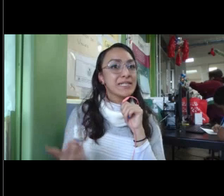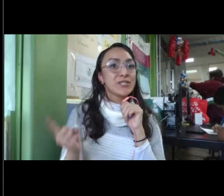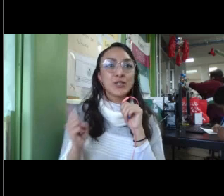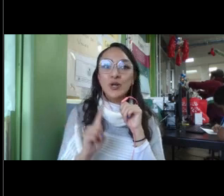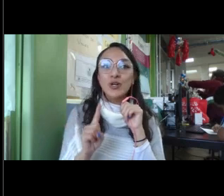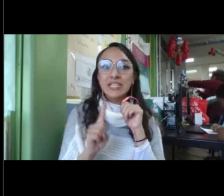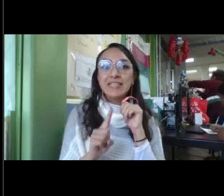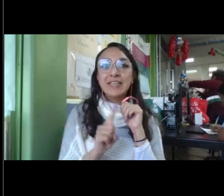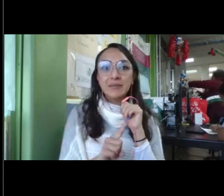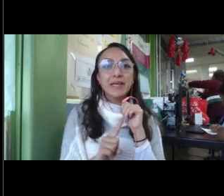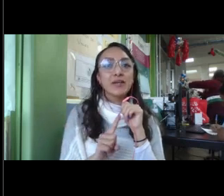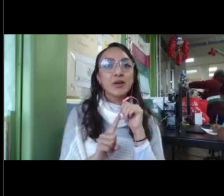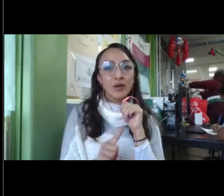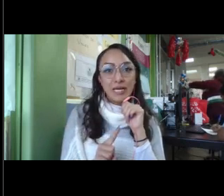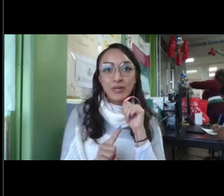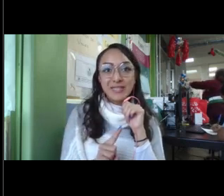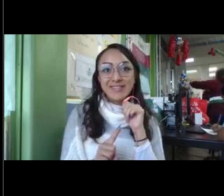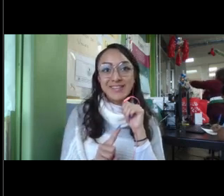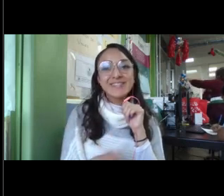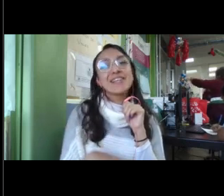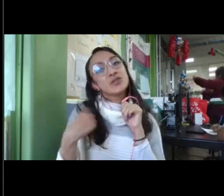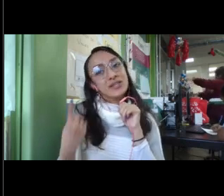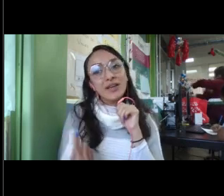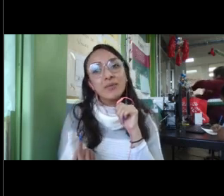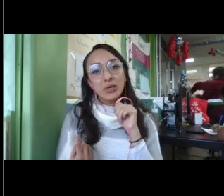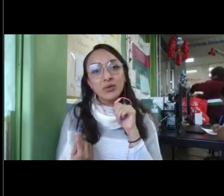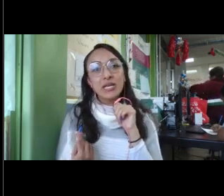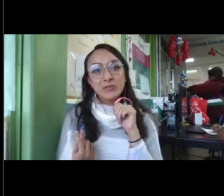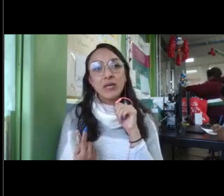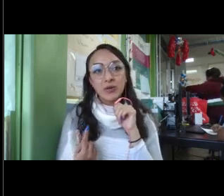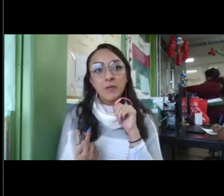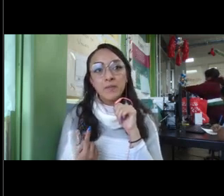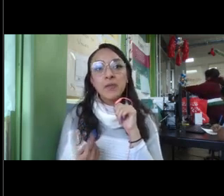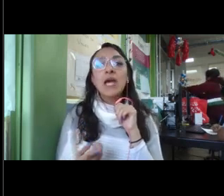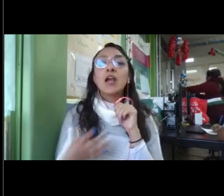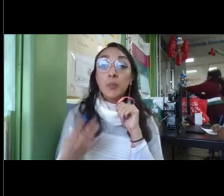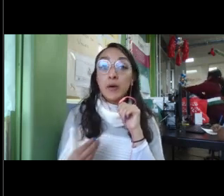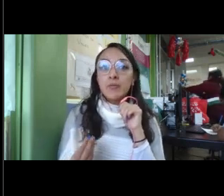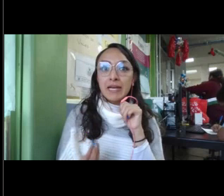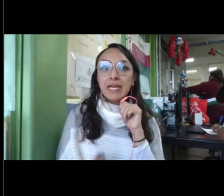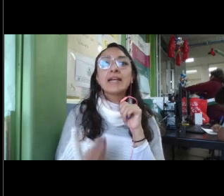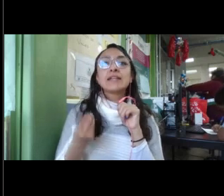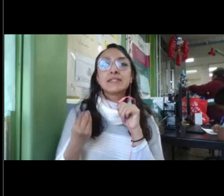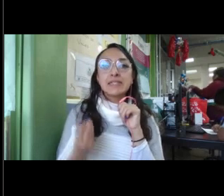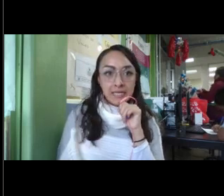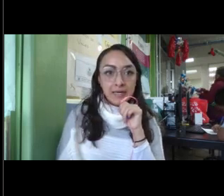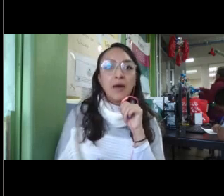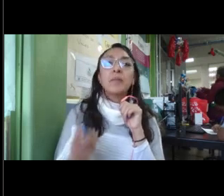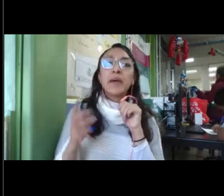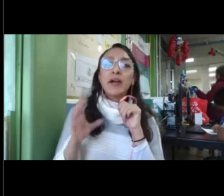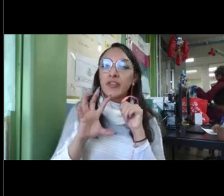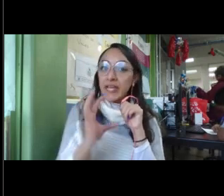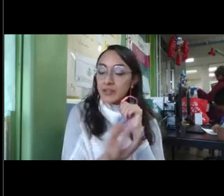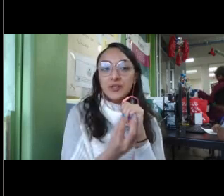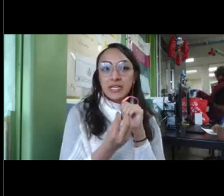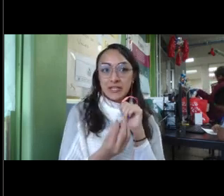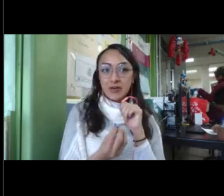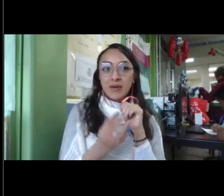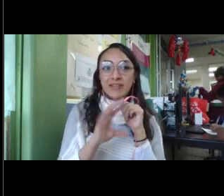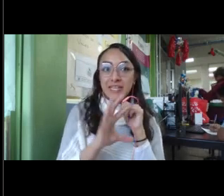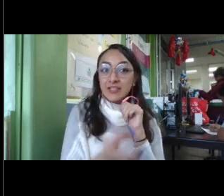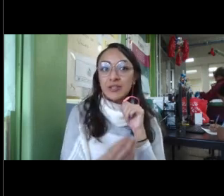importa porque eso no tiene que ver con la lengua de señas, eso tiene que ver con el español. ¿Lo puedo marcar? Sí, pero